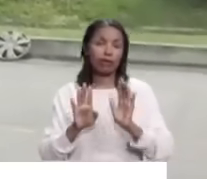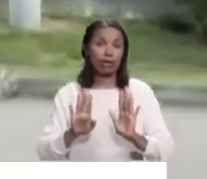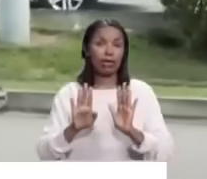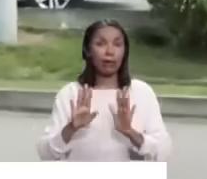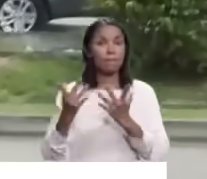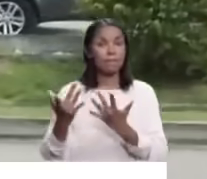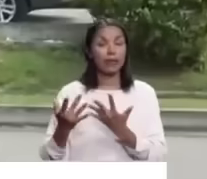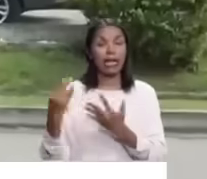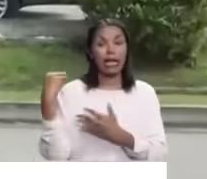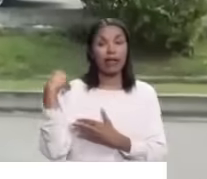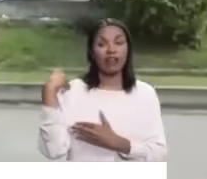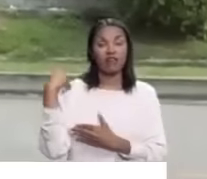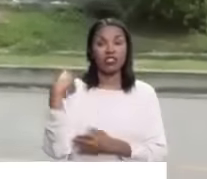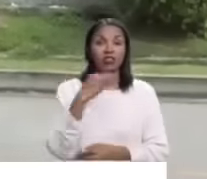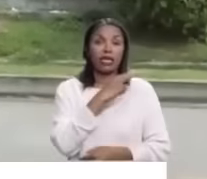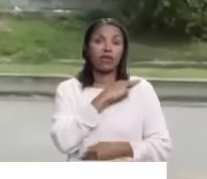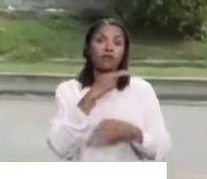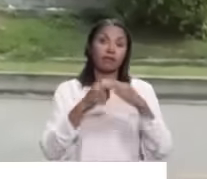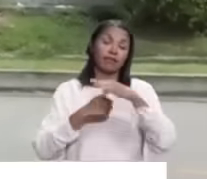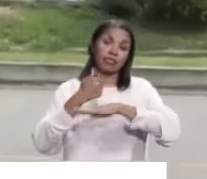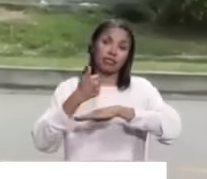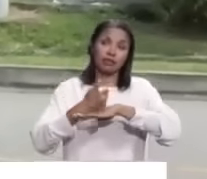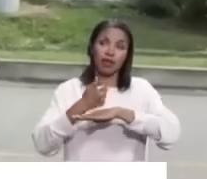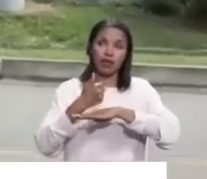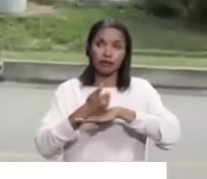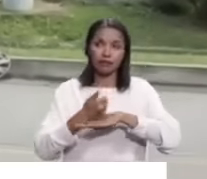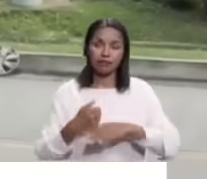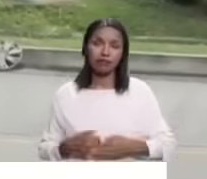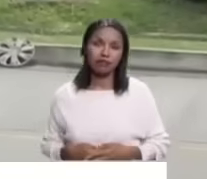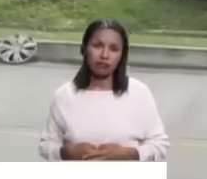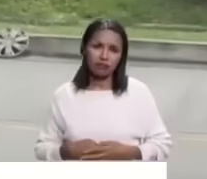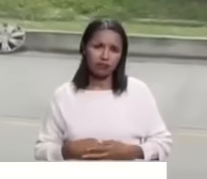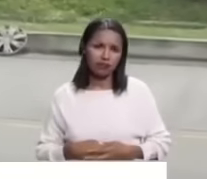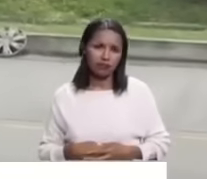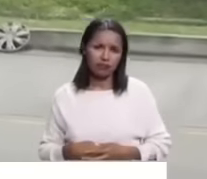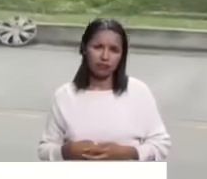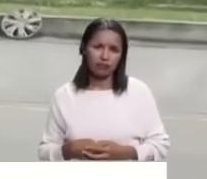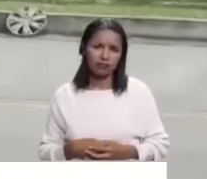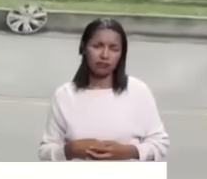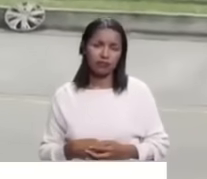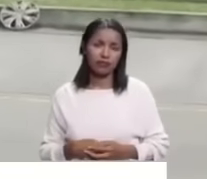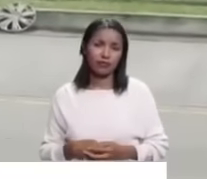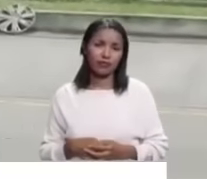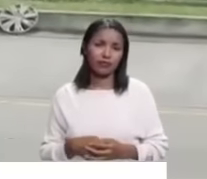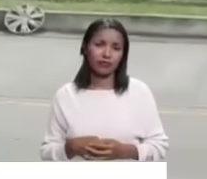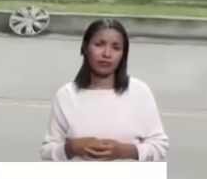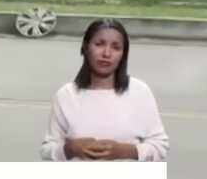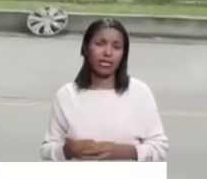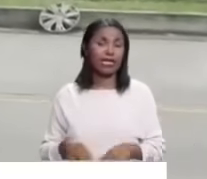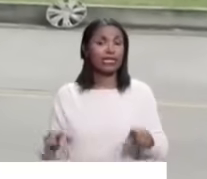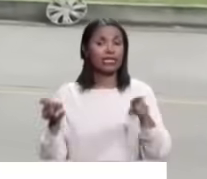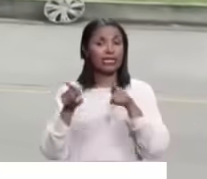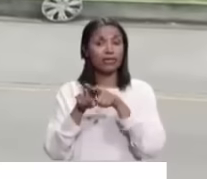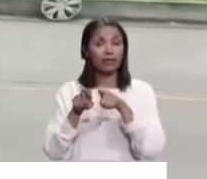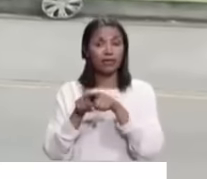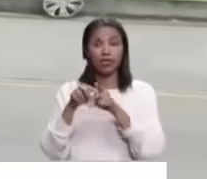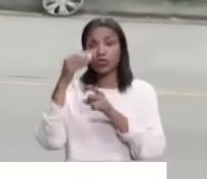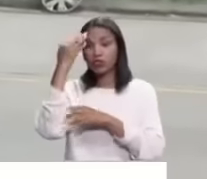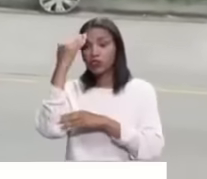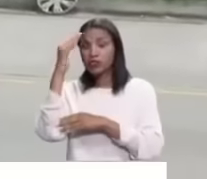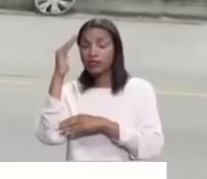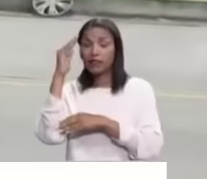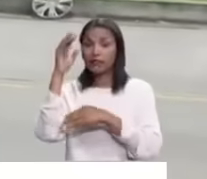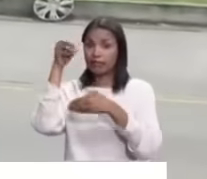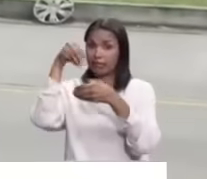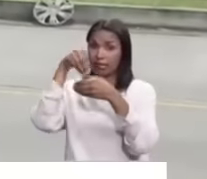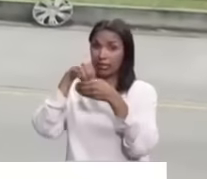tratando de hacer hasta ahora. Adicional, Maciel, y permítame también especular, no se sabe adentro del vehículo si hay alguna persona privada